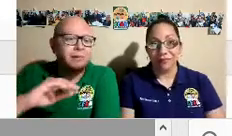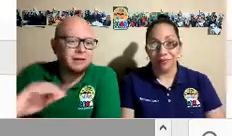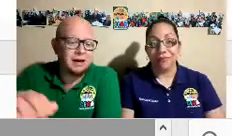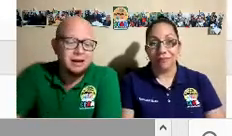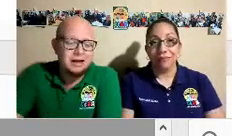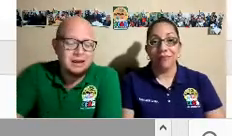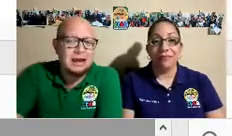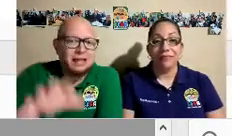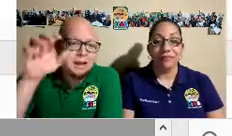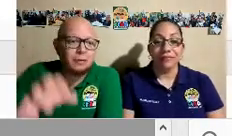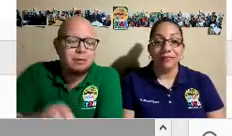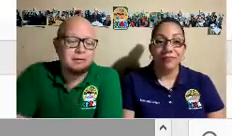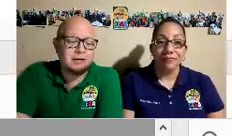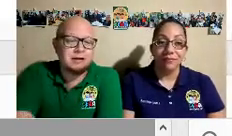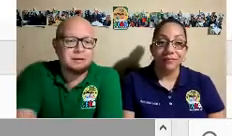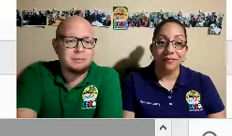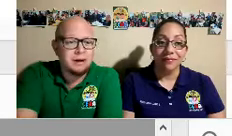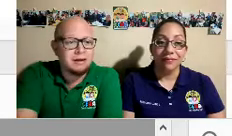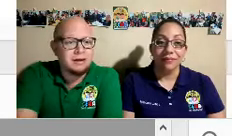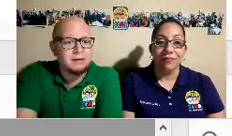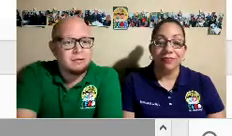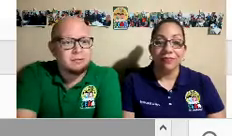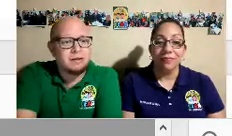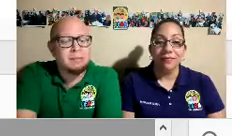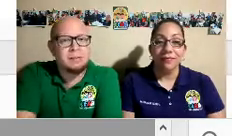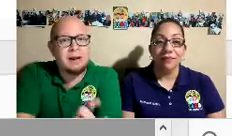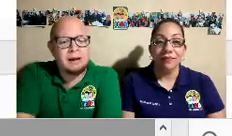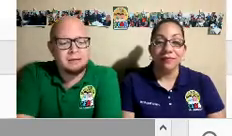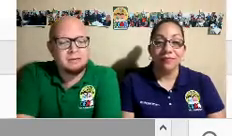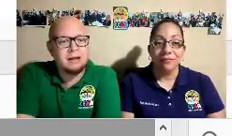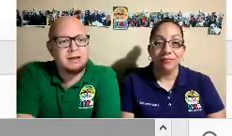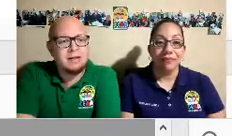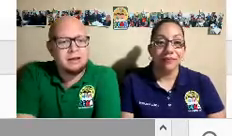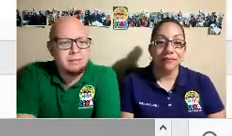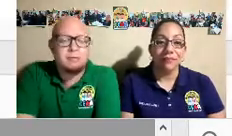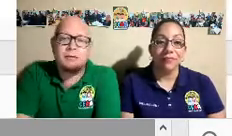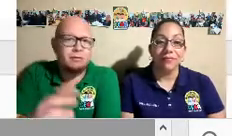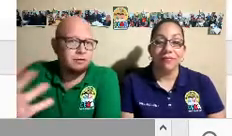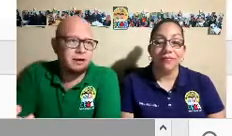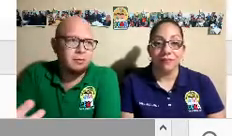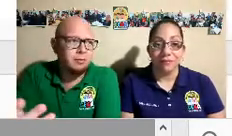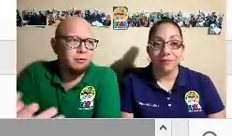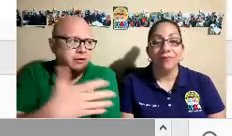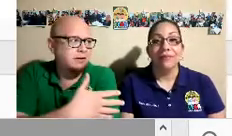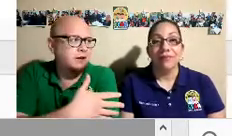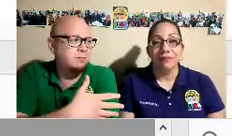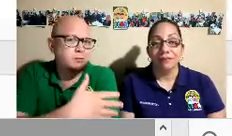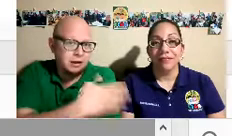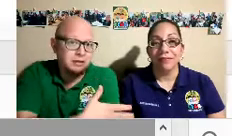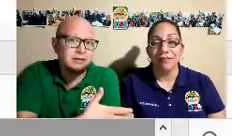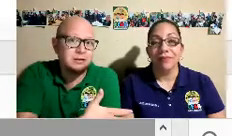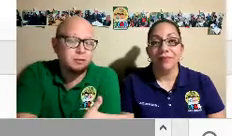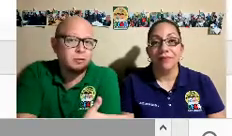es fundamental. Y ya en el libro vamos a la siguiente parte. Nos piden la primera actividad en equipo, cosa que a lo mejor pueden hacer